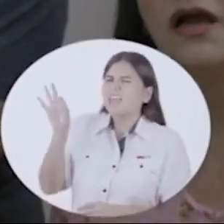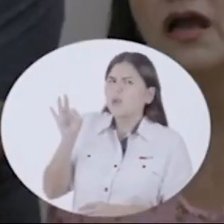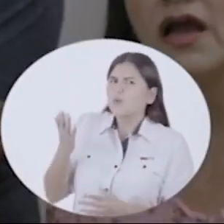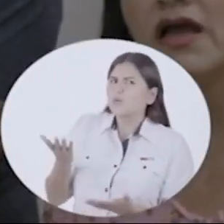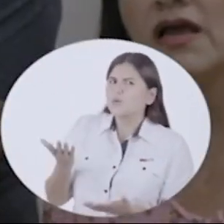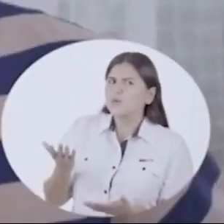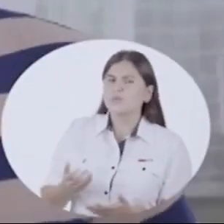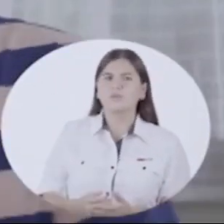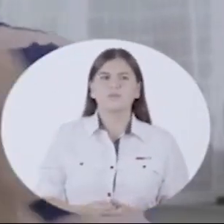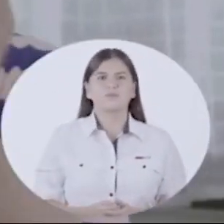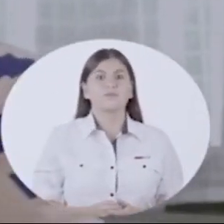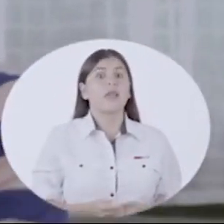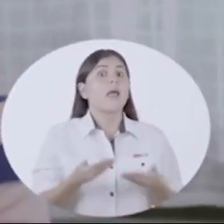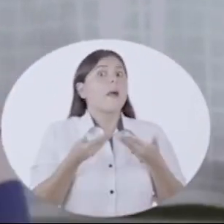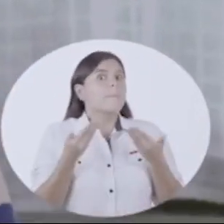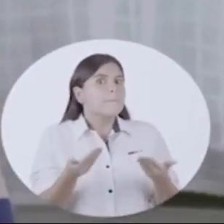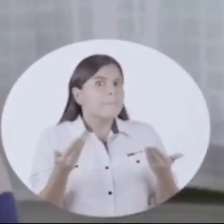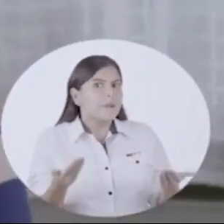a mayormente nublada.